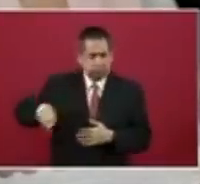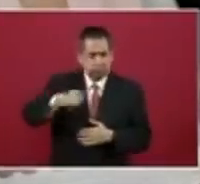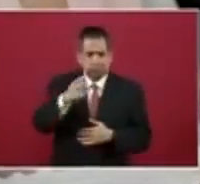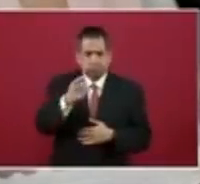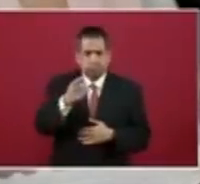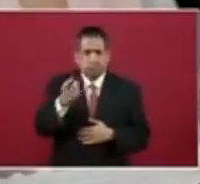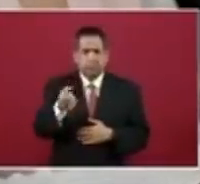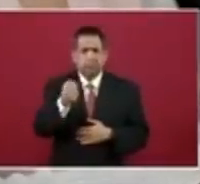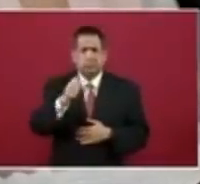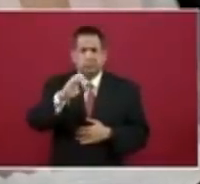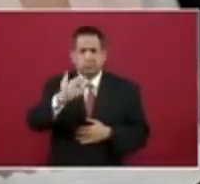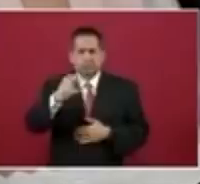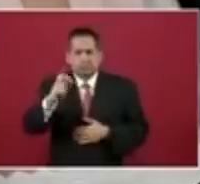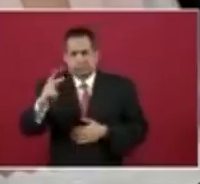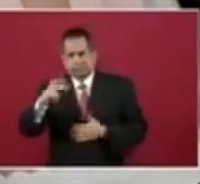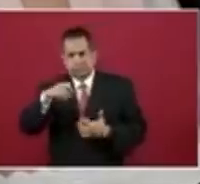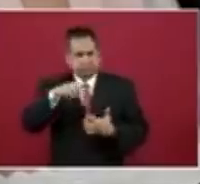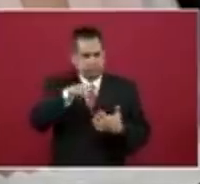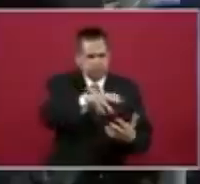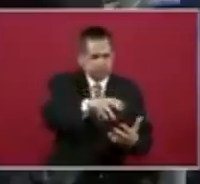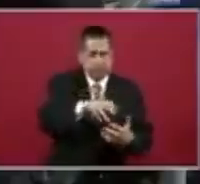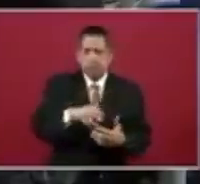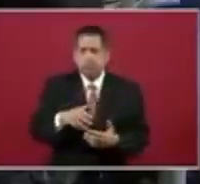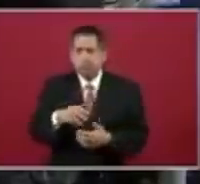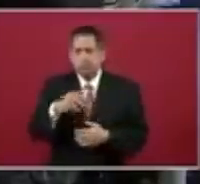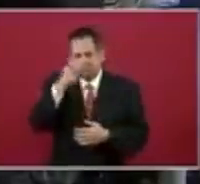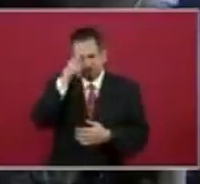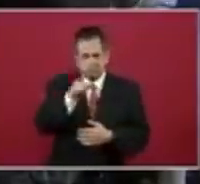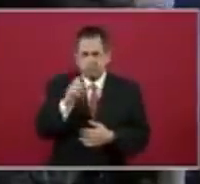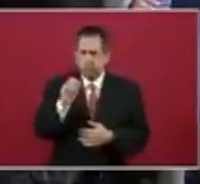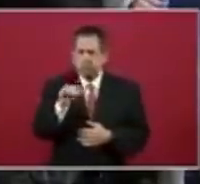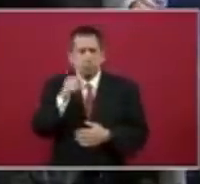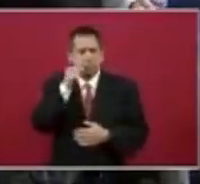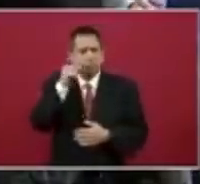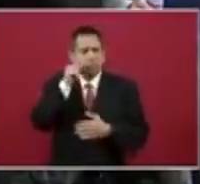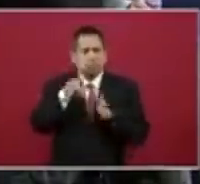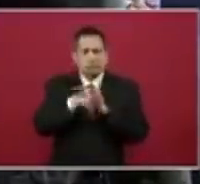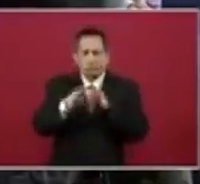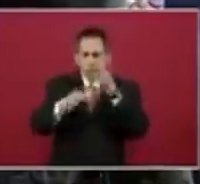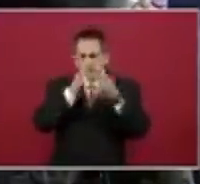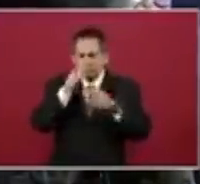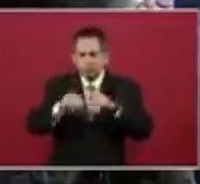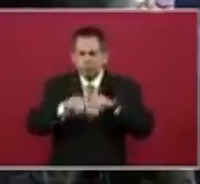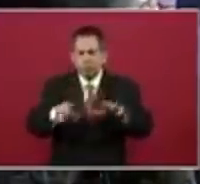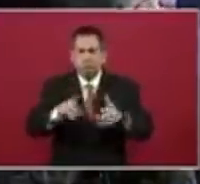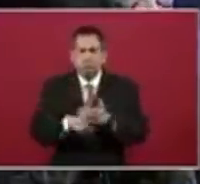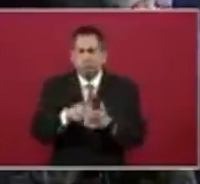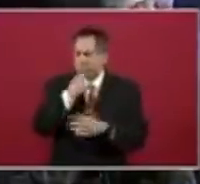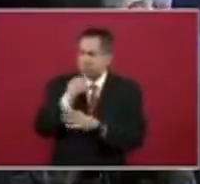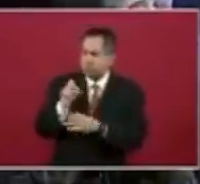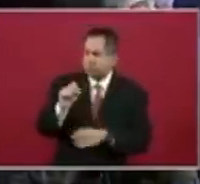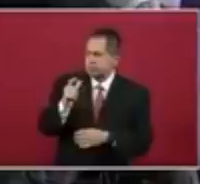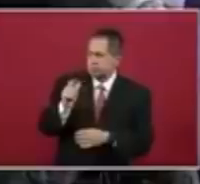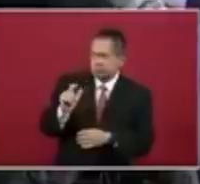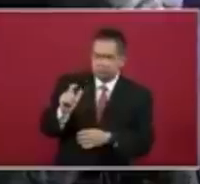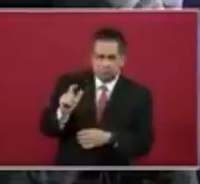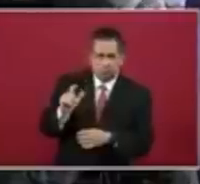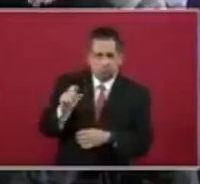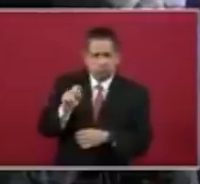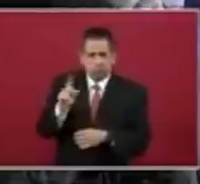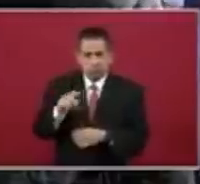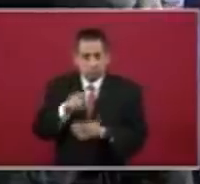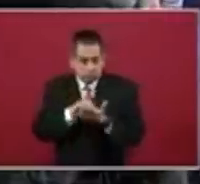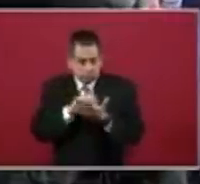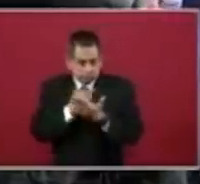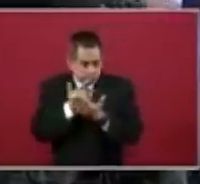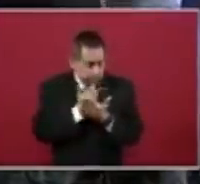Secretaría de Hacienda y Crédito Público. En México.com publicamos ayer un reportaje de Saúl López donde se documenta